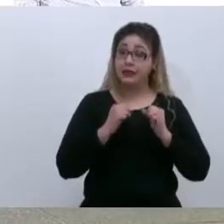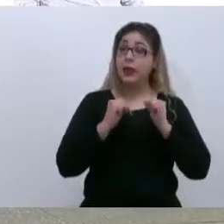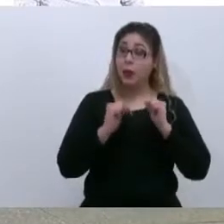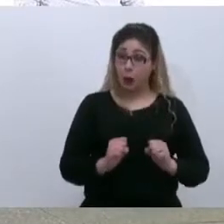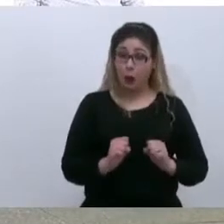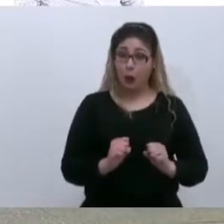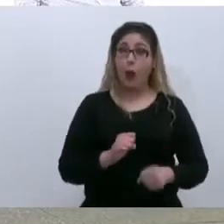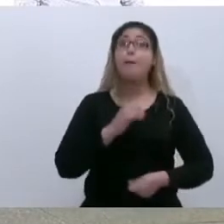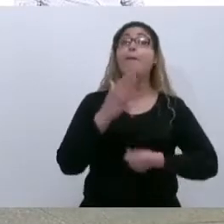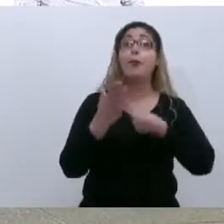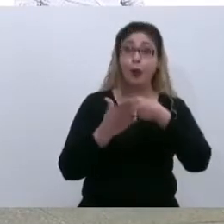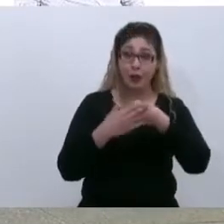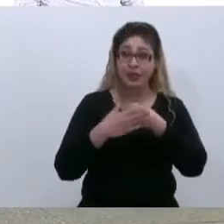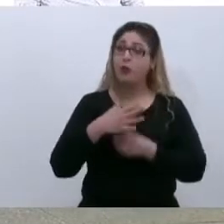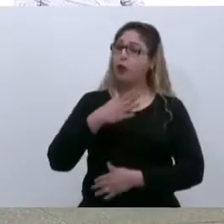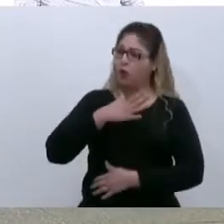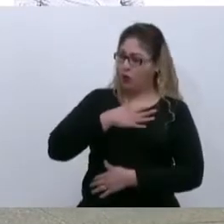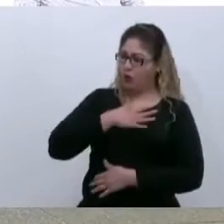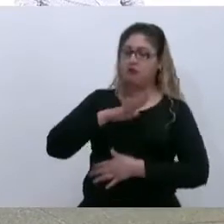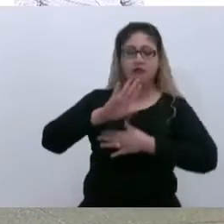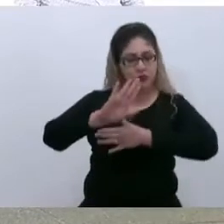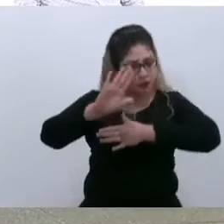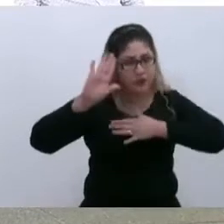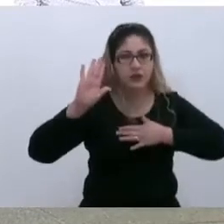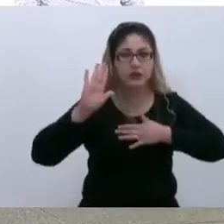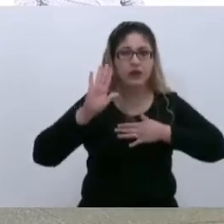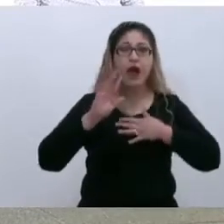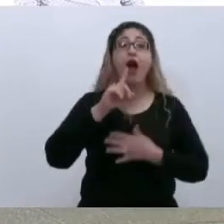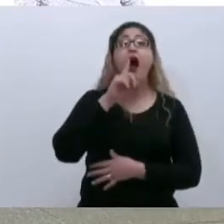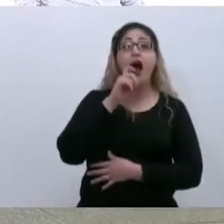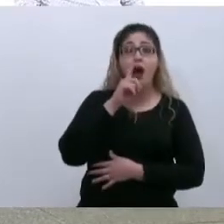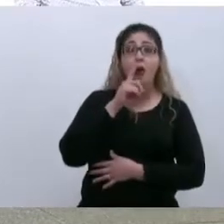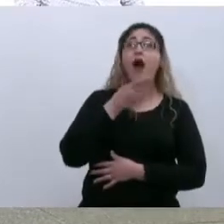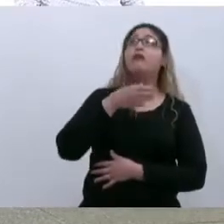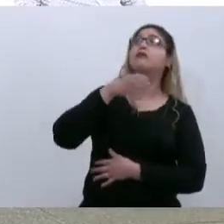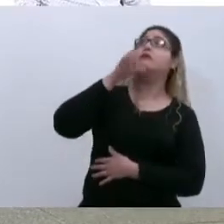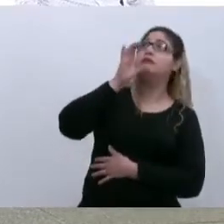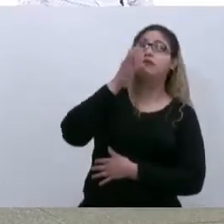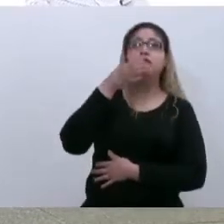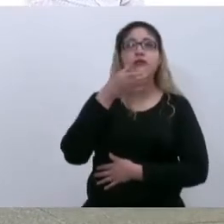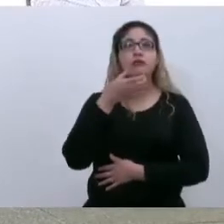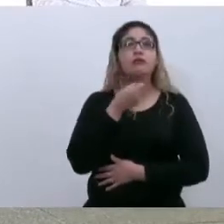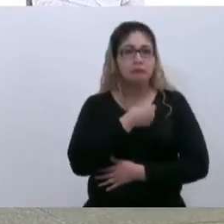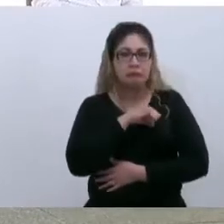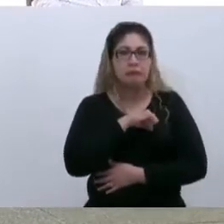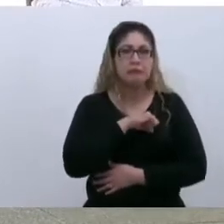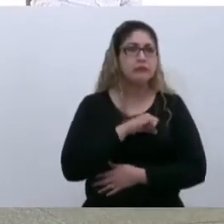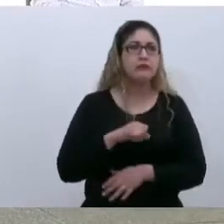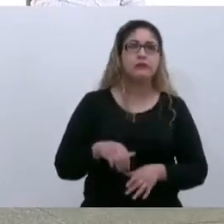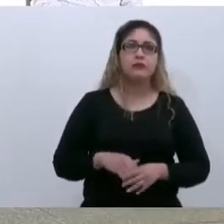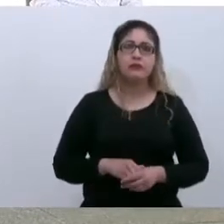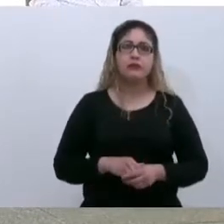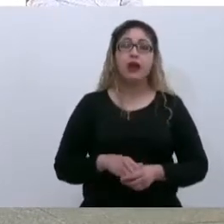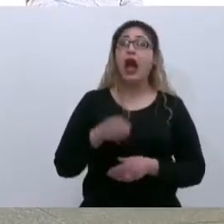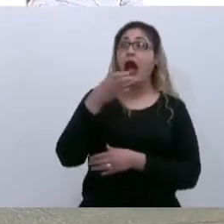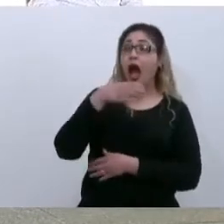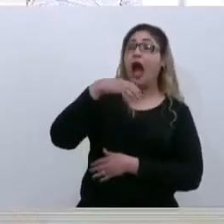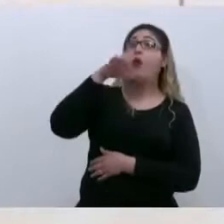haya agua saludable, agua que no